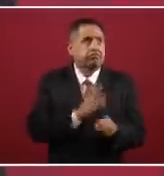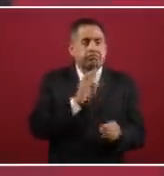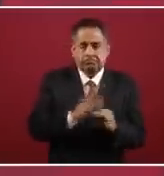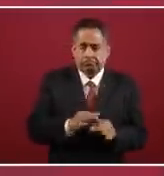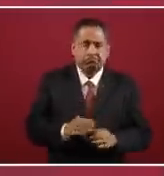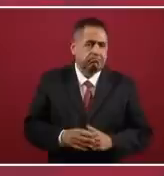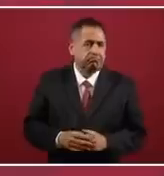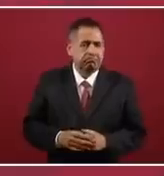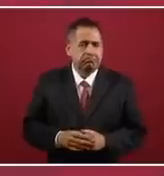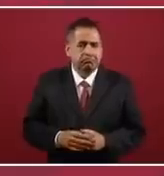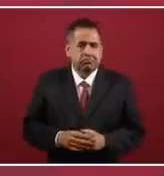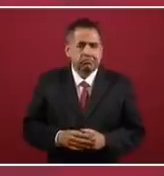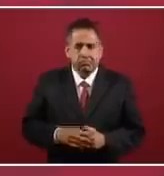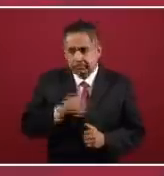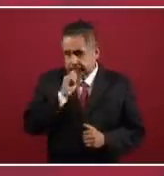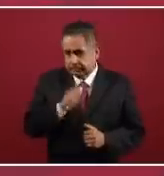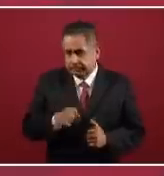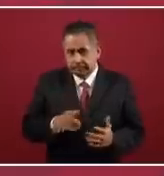y